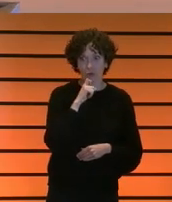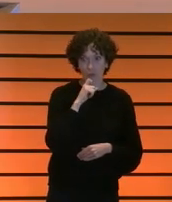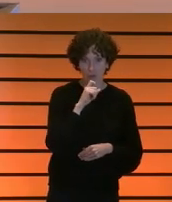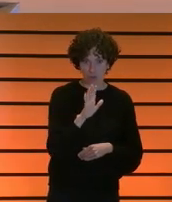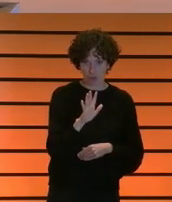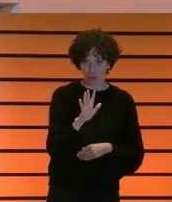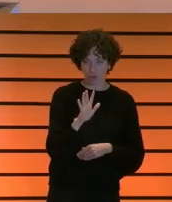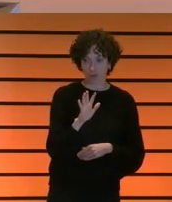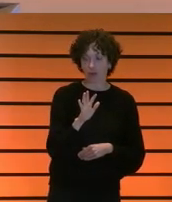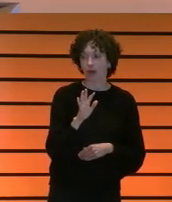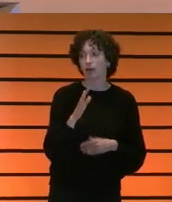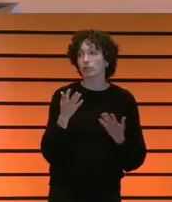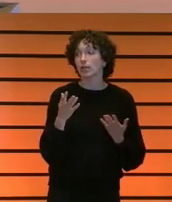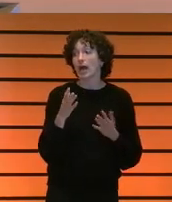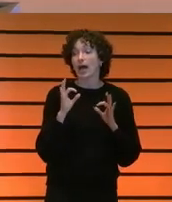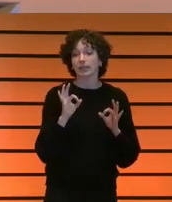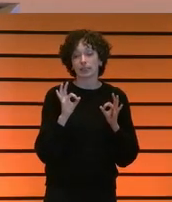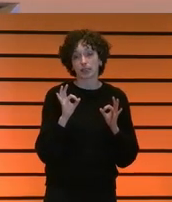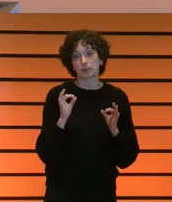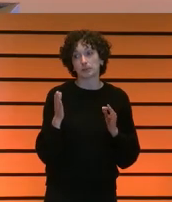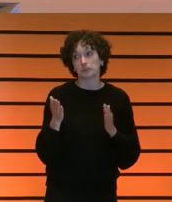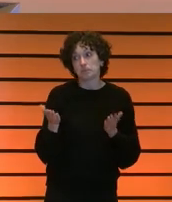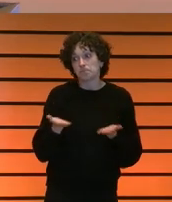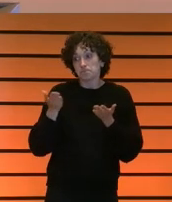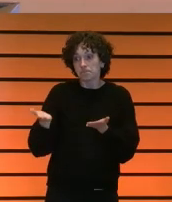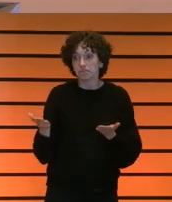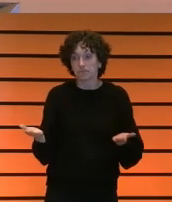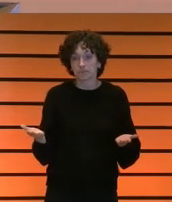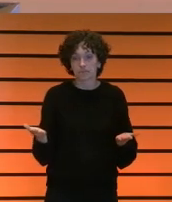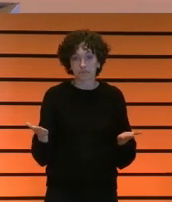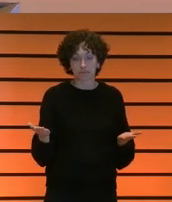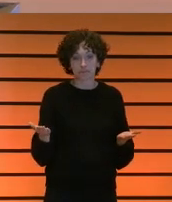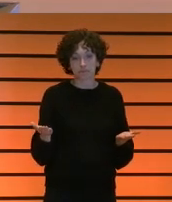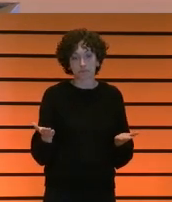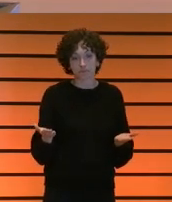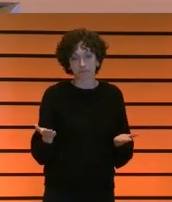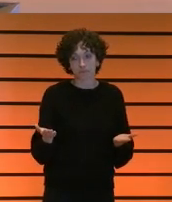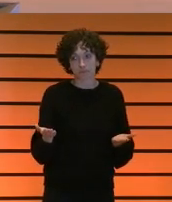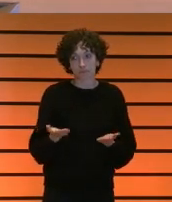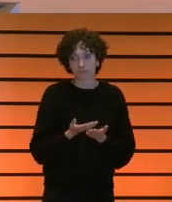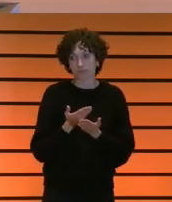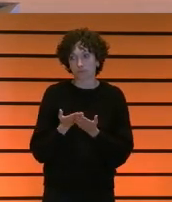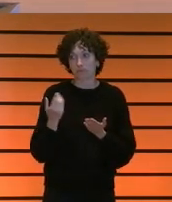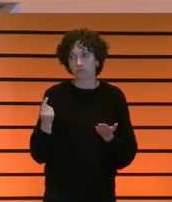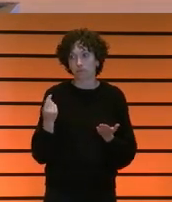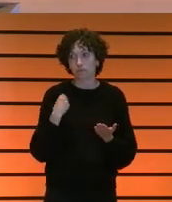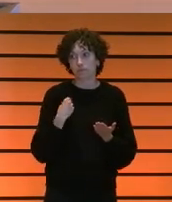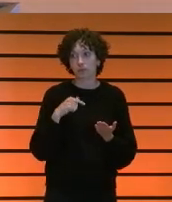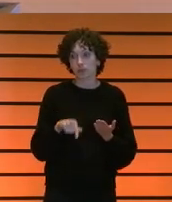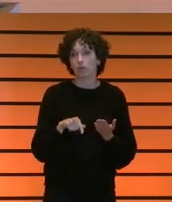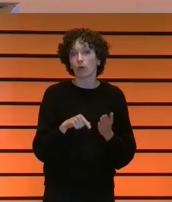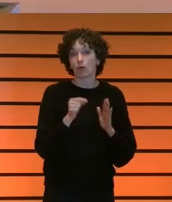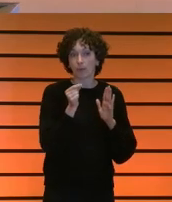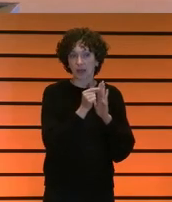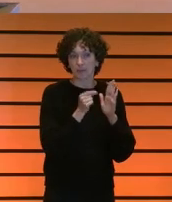te ponemos así encima de la mesa Cuáles serían esas esos vectores en los que nos tenemos que mover